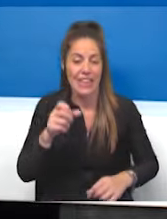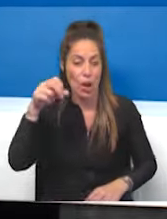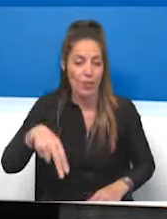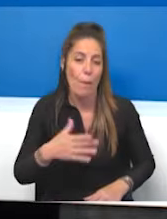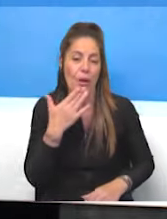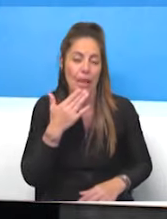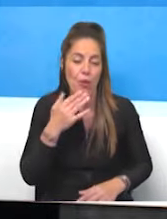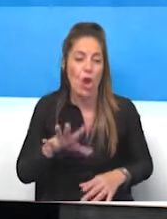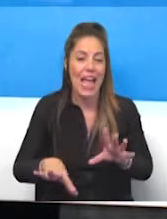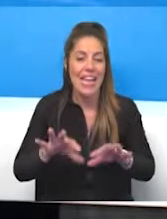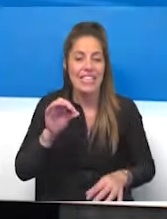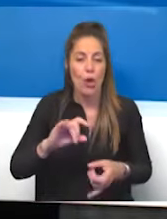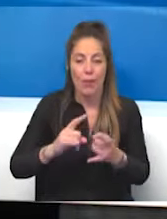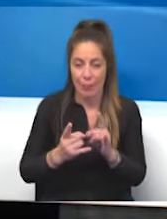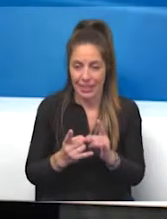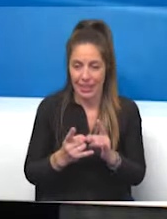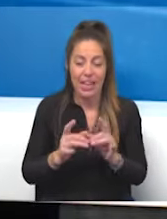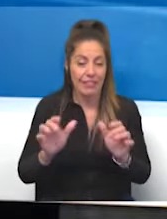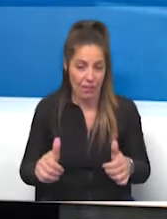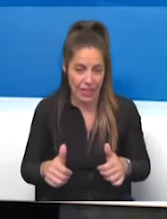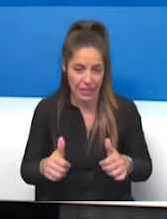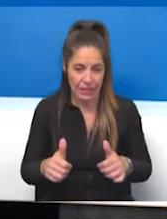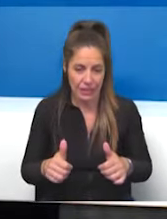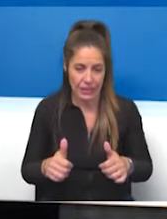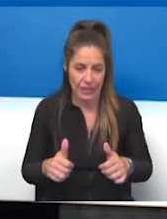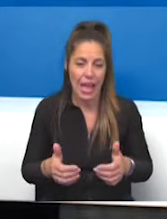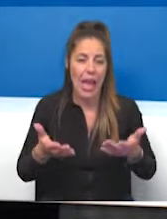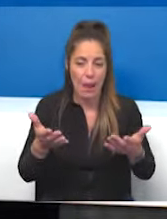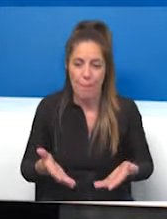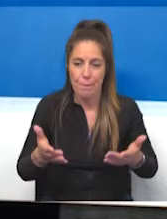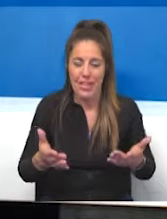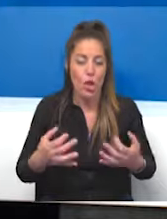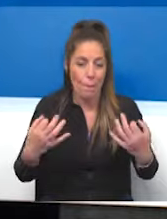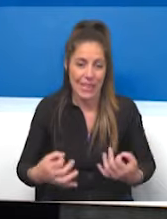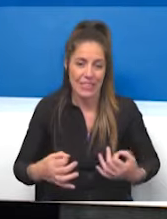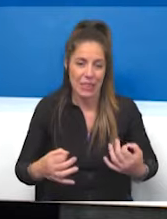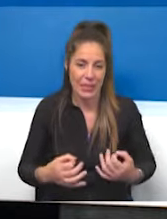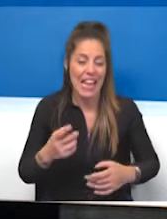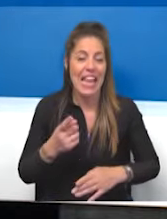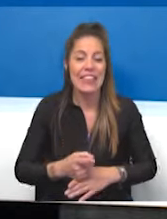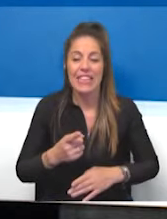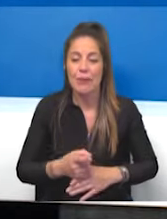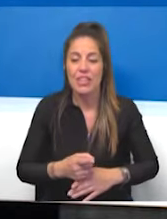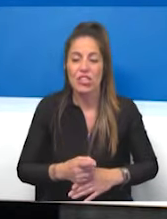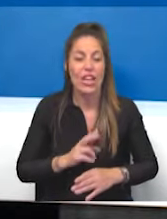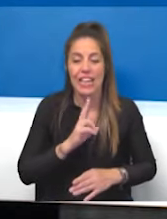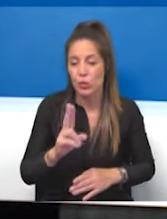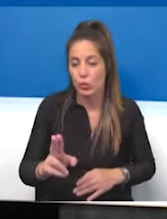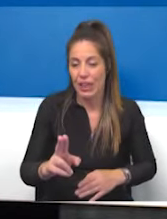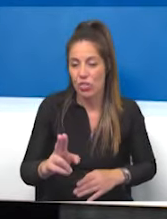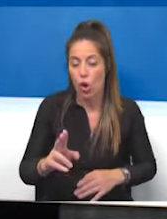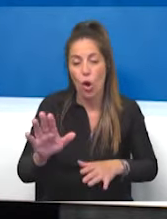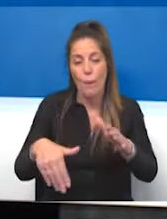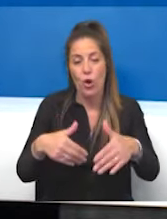elección parlamentaria está bien el peso es precisamente la determinación es el resultado de la